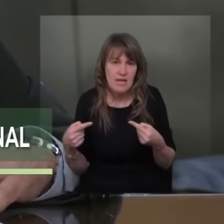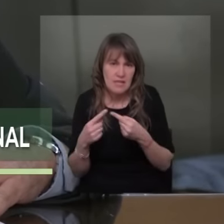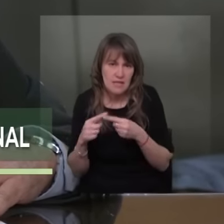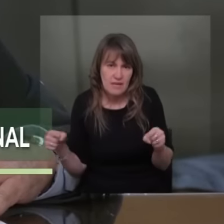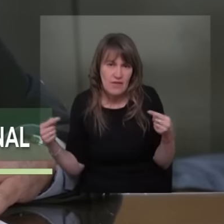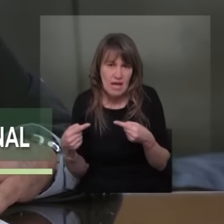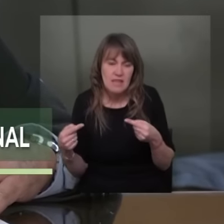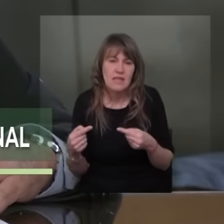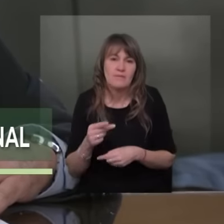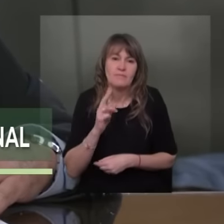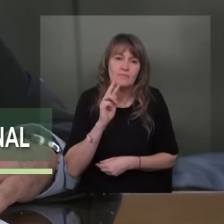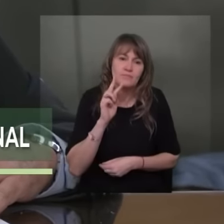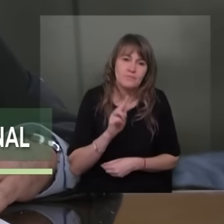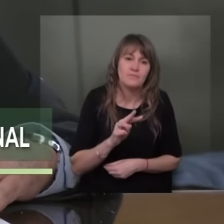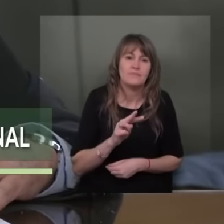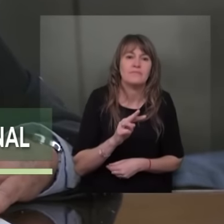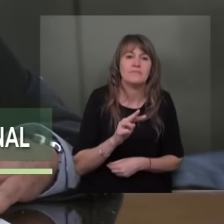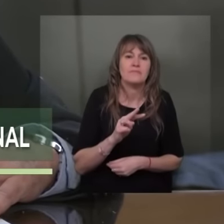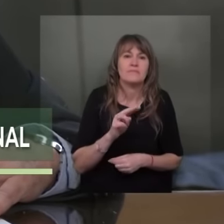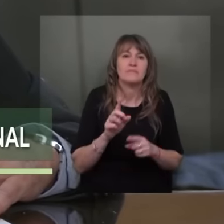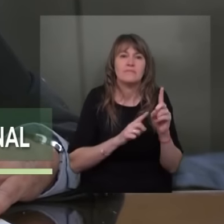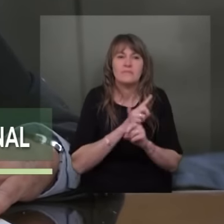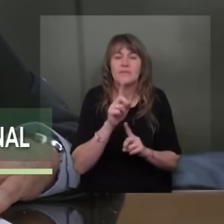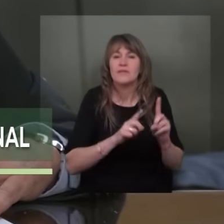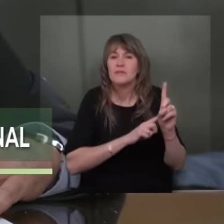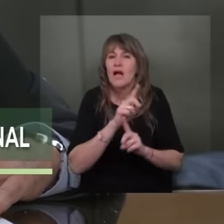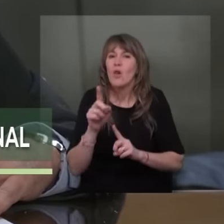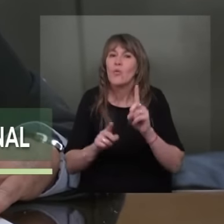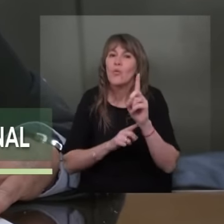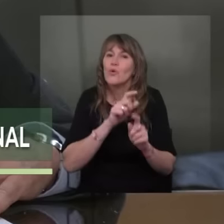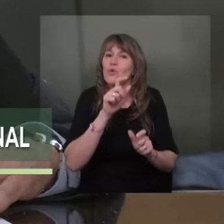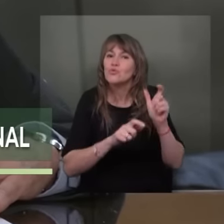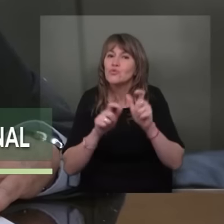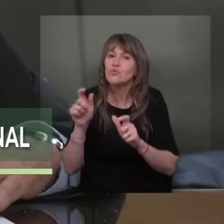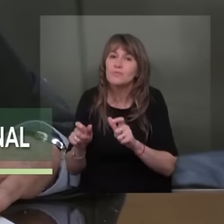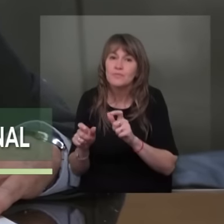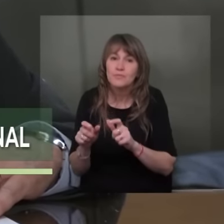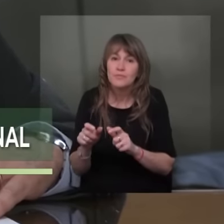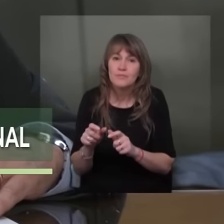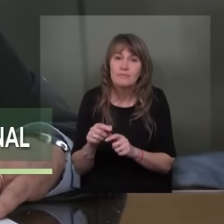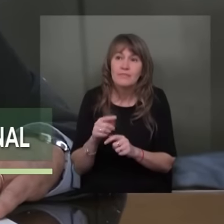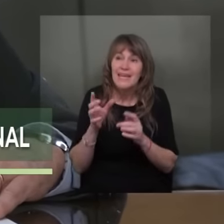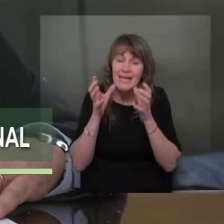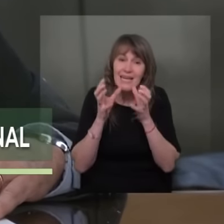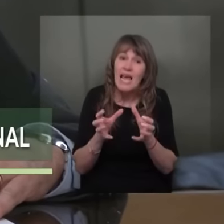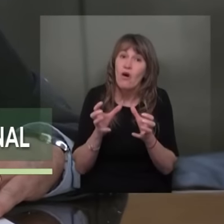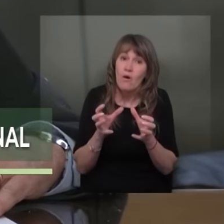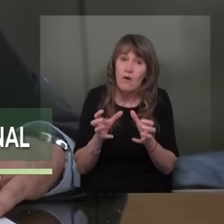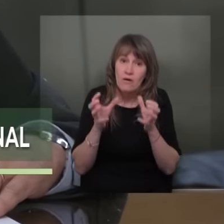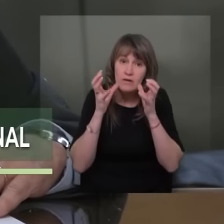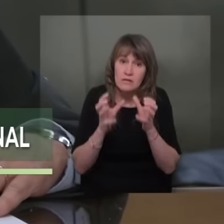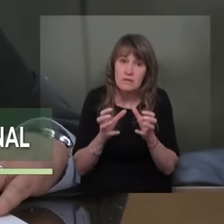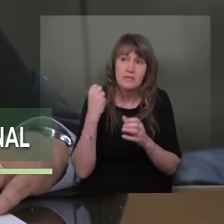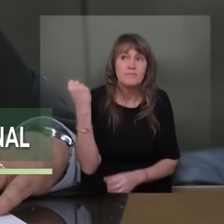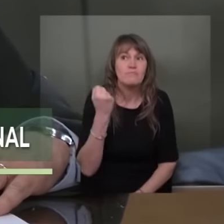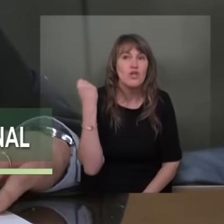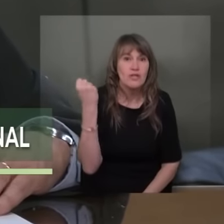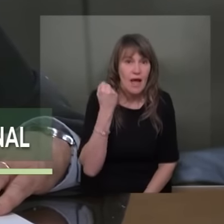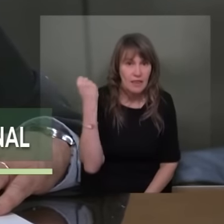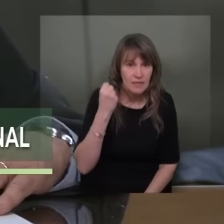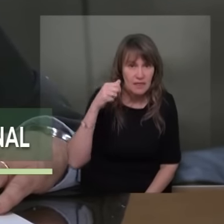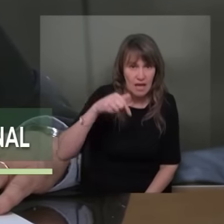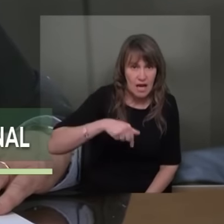bien a los oídos de algunos destinatarios pero que En definitiva ponen en riesgo algo muy importante para el Uruguay